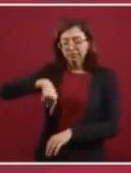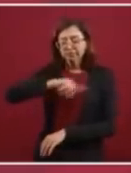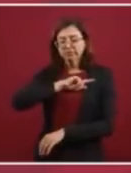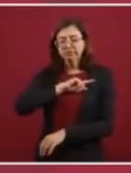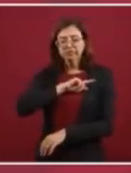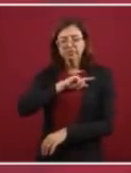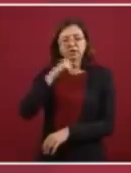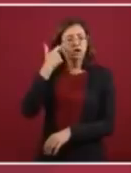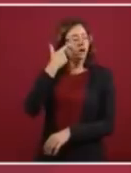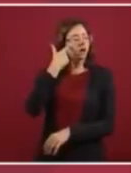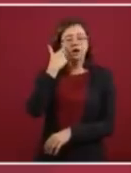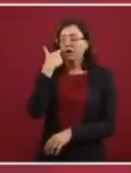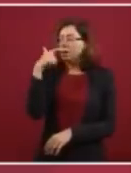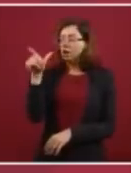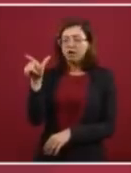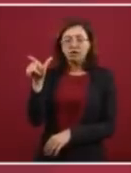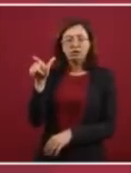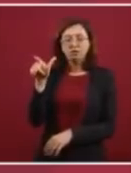es